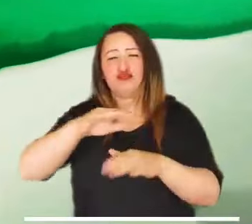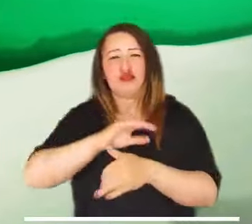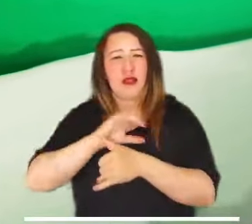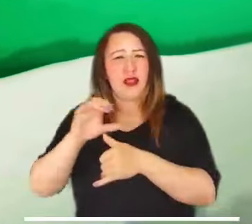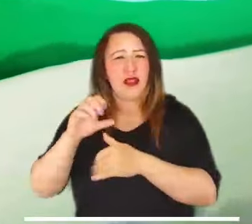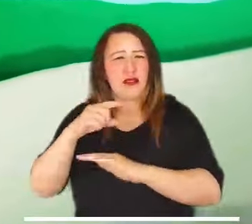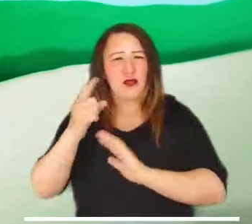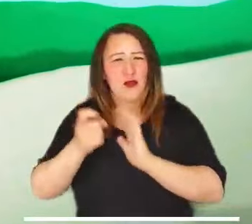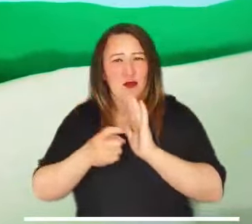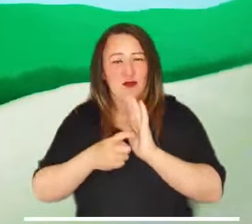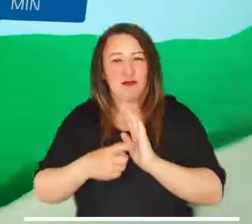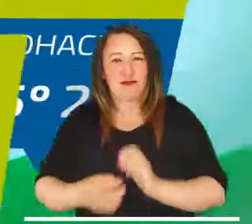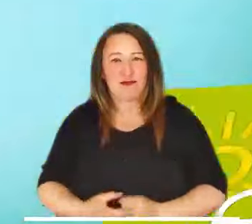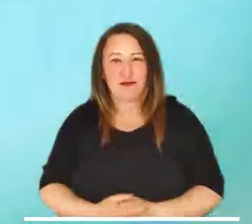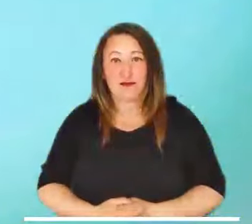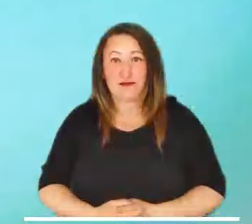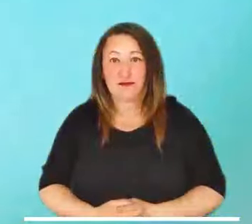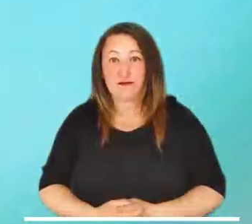toda la región.